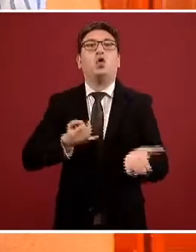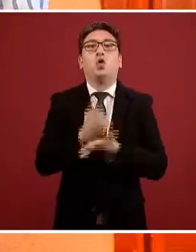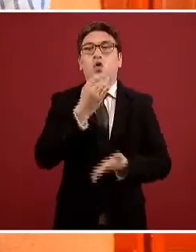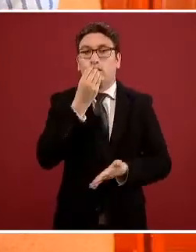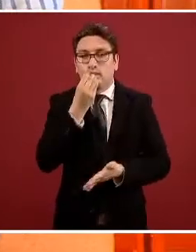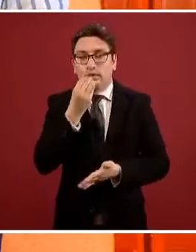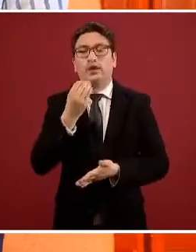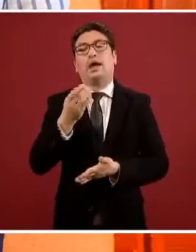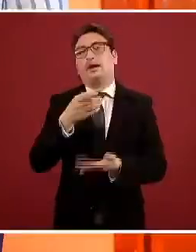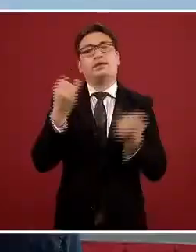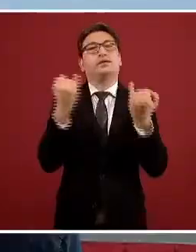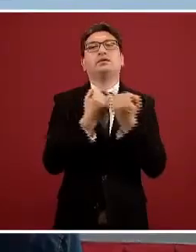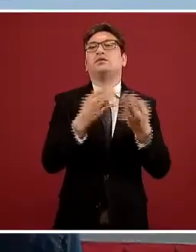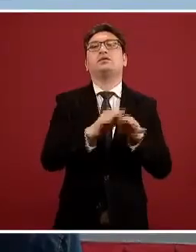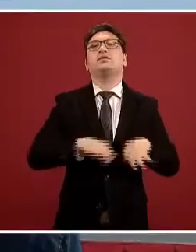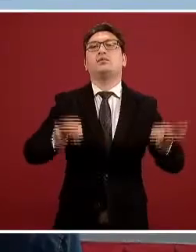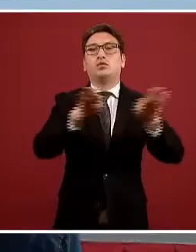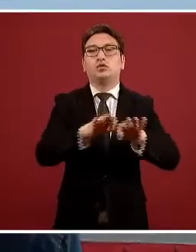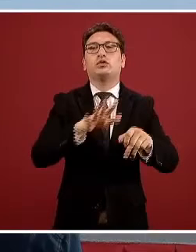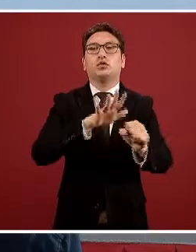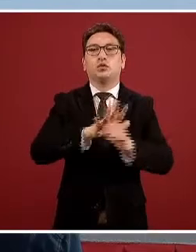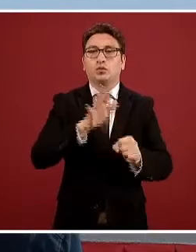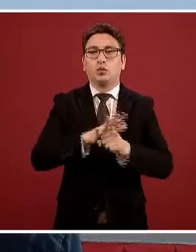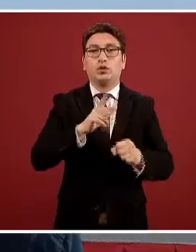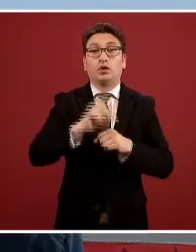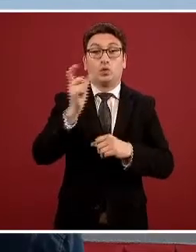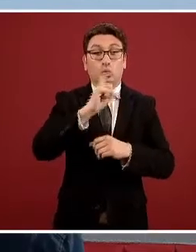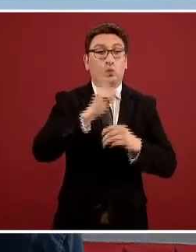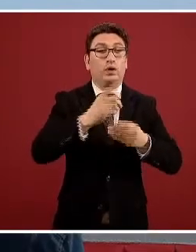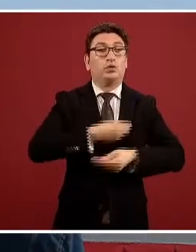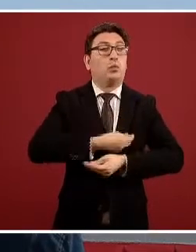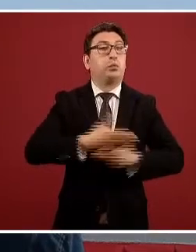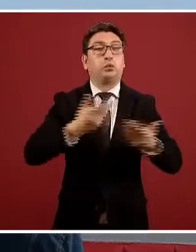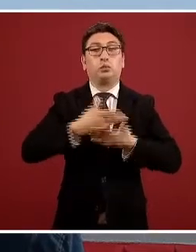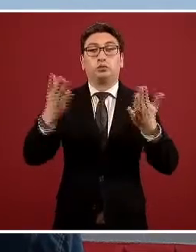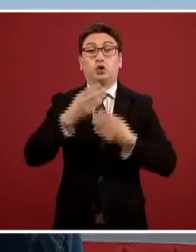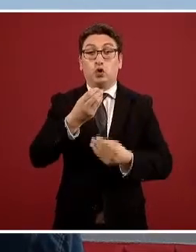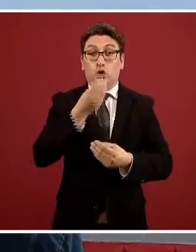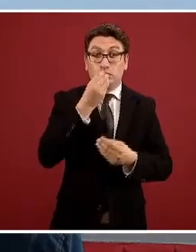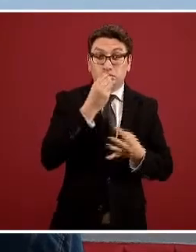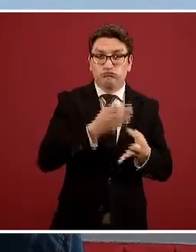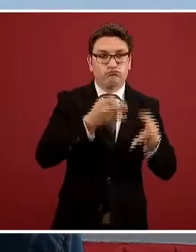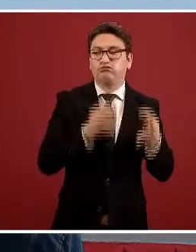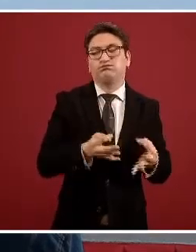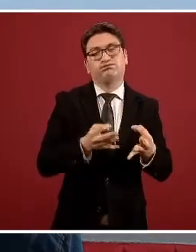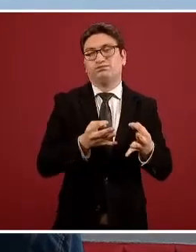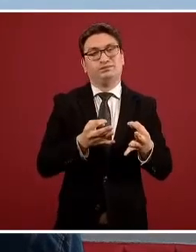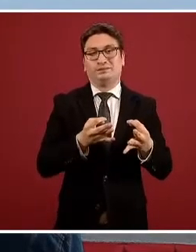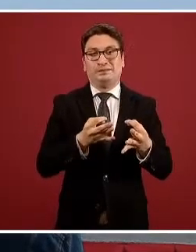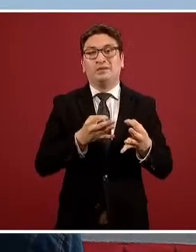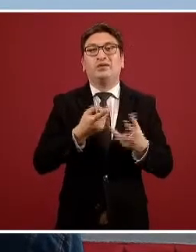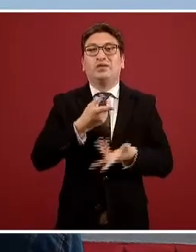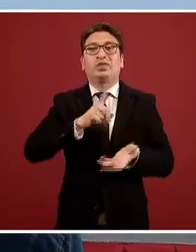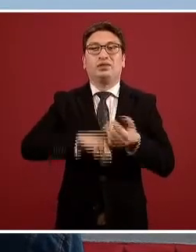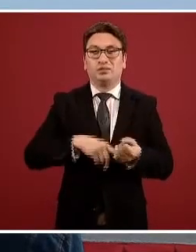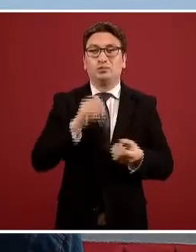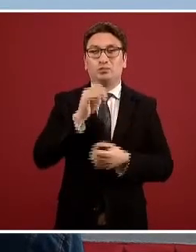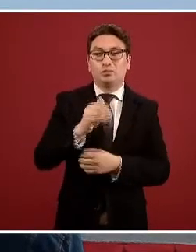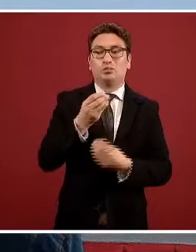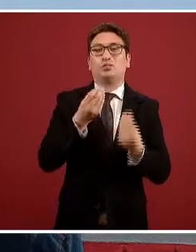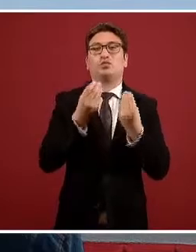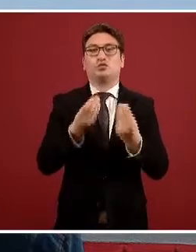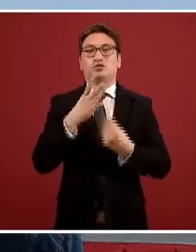sino depende fundamentalmente de un exceso de oferta de alimentos de baja calidad, de muy alto poder calórico, muy